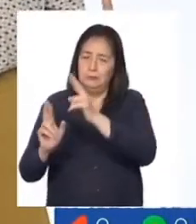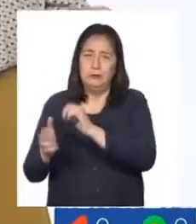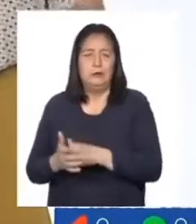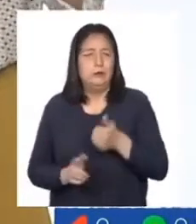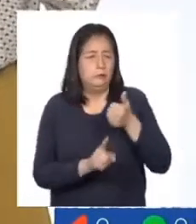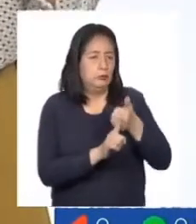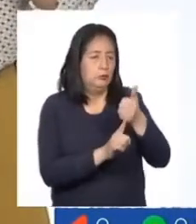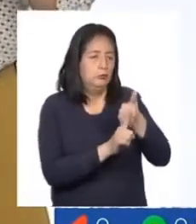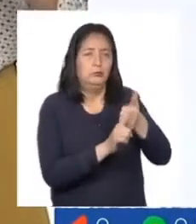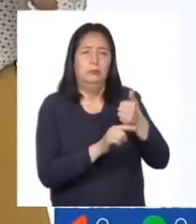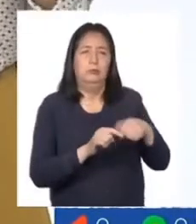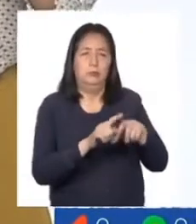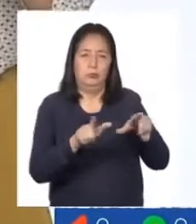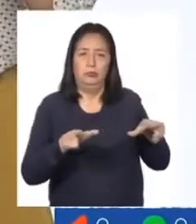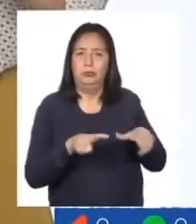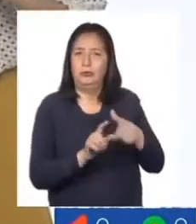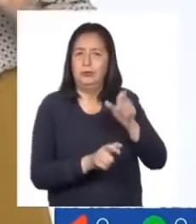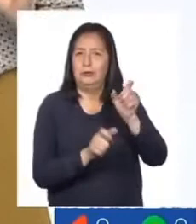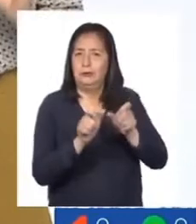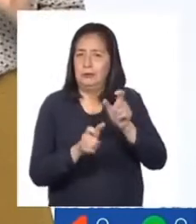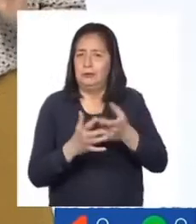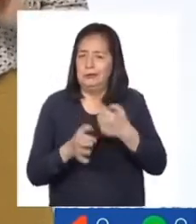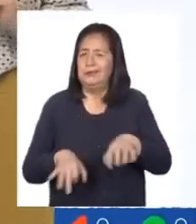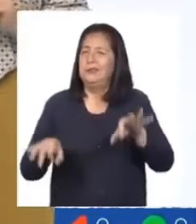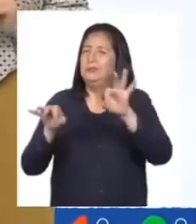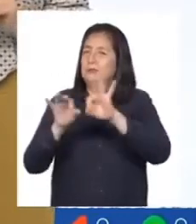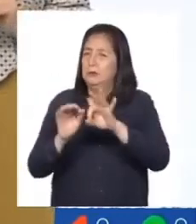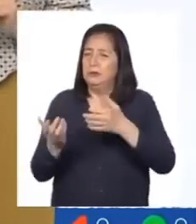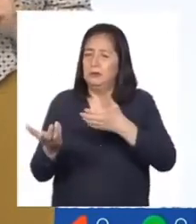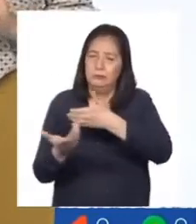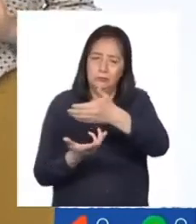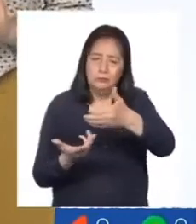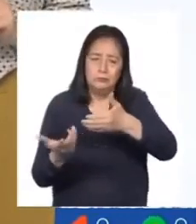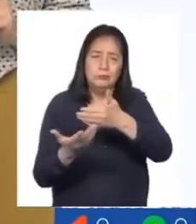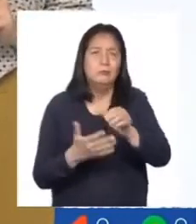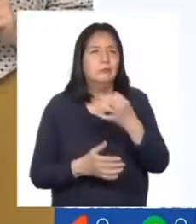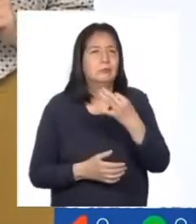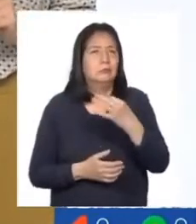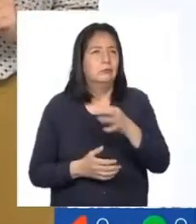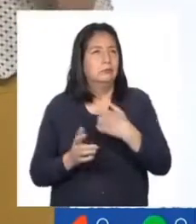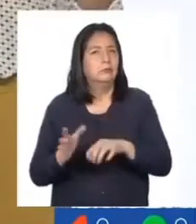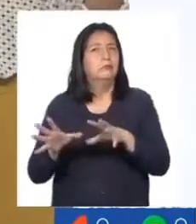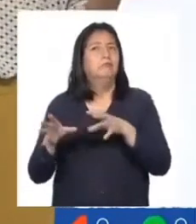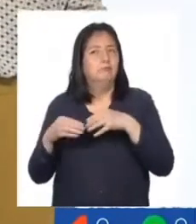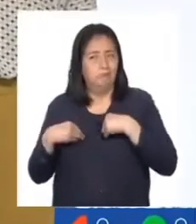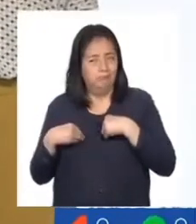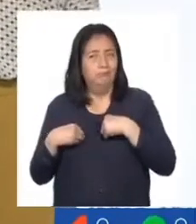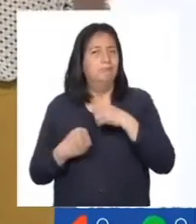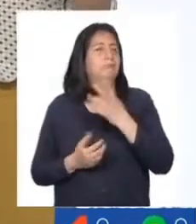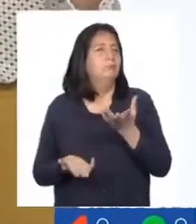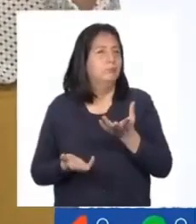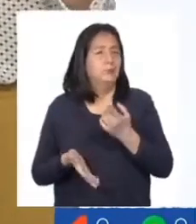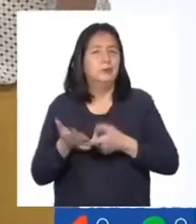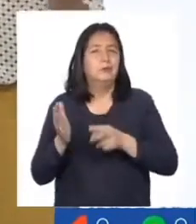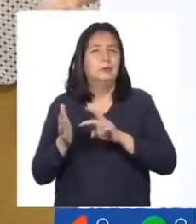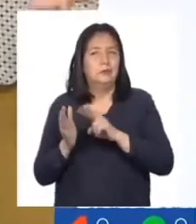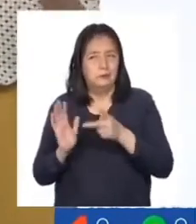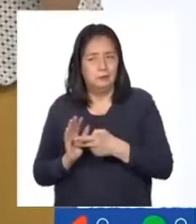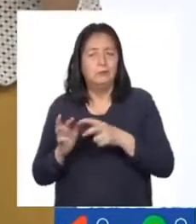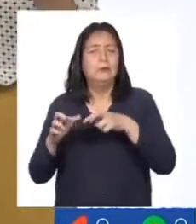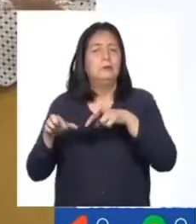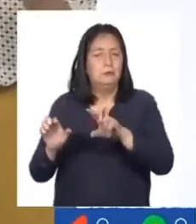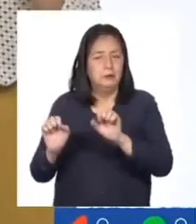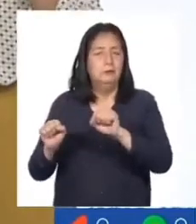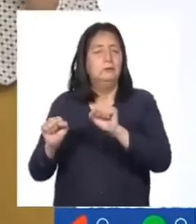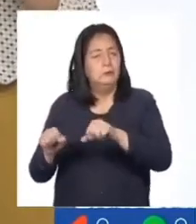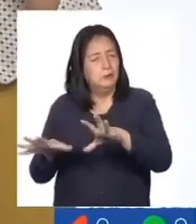espacios personales es muy importante que la interacción sea siempre con consentimiento, es decir, con el permiso